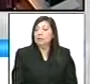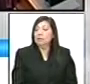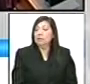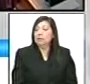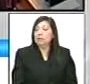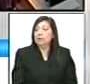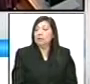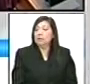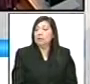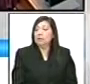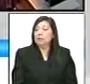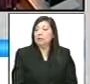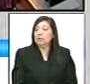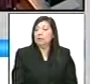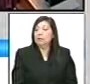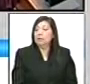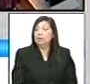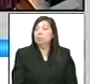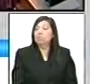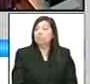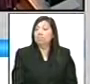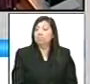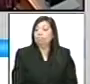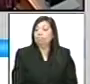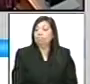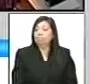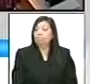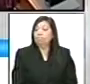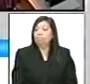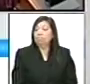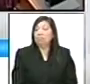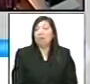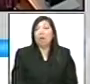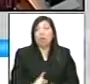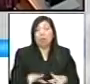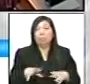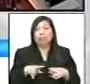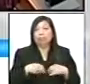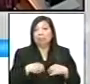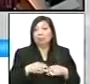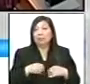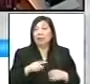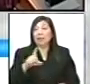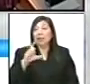Letona Pereira. Abstención. Letona Pereira, abstención.